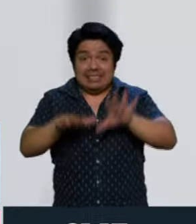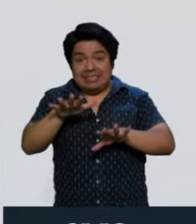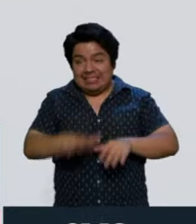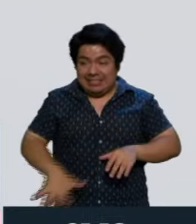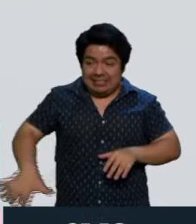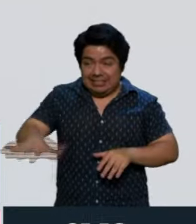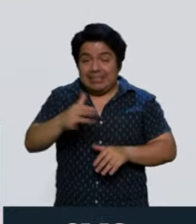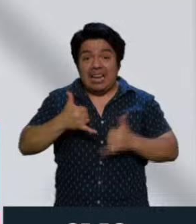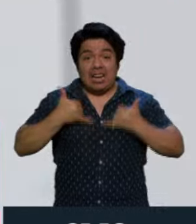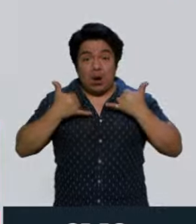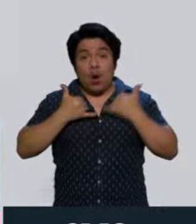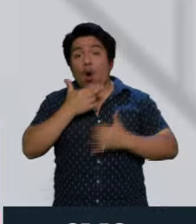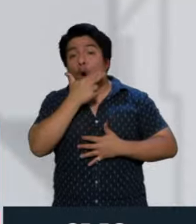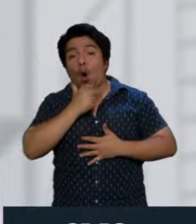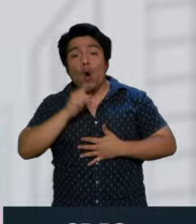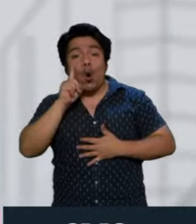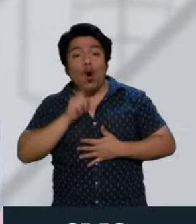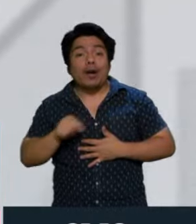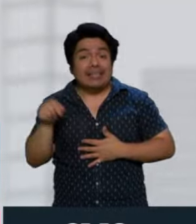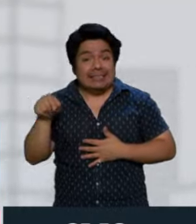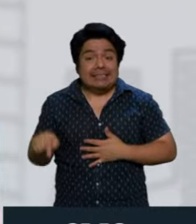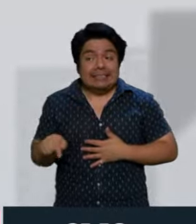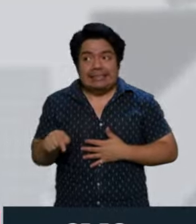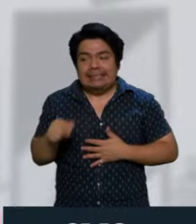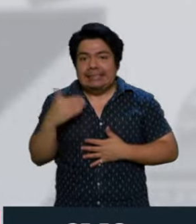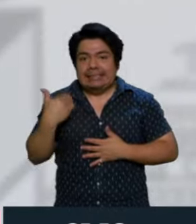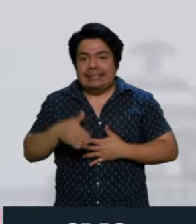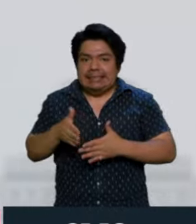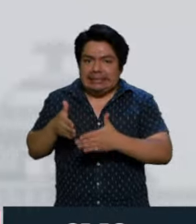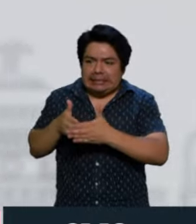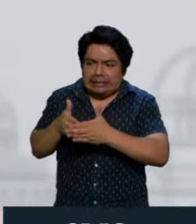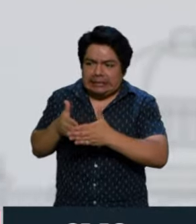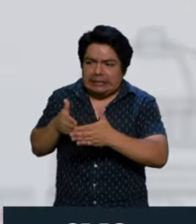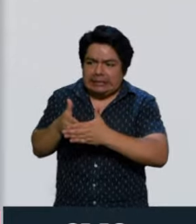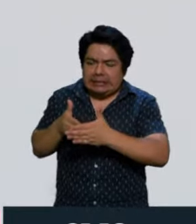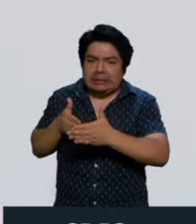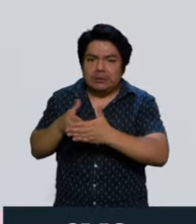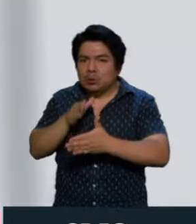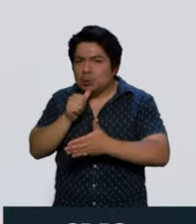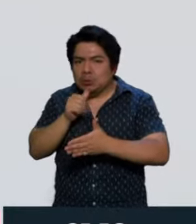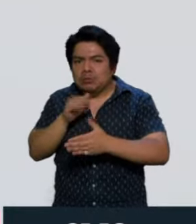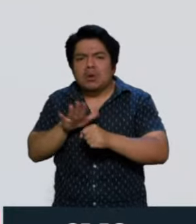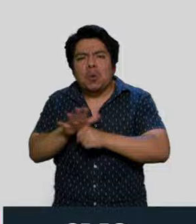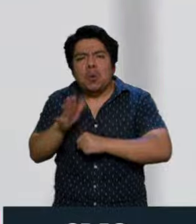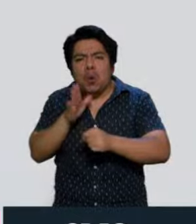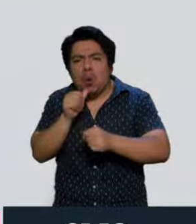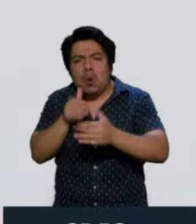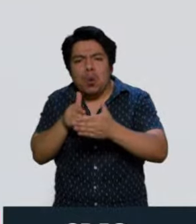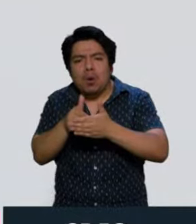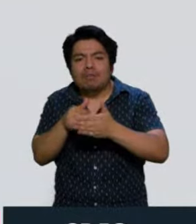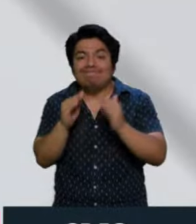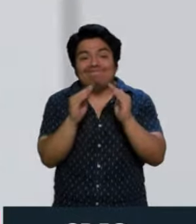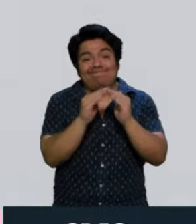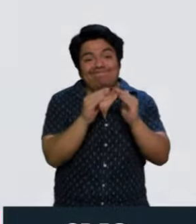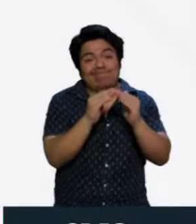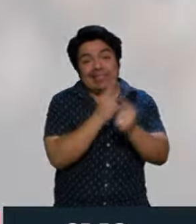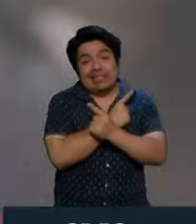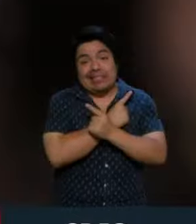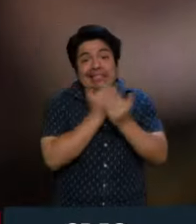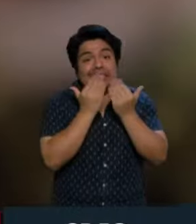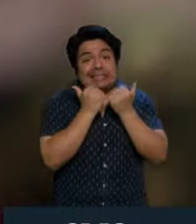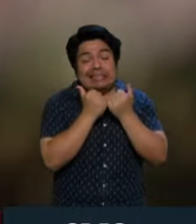los jóvenes de esta ciudad enfrentan para encontrar una vivienda digna, ya